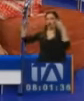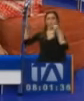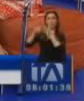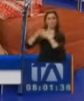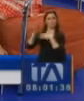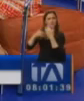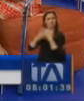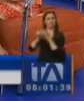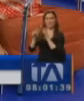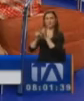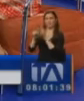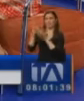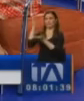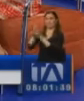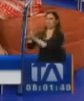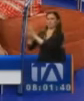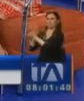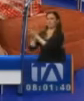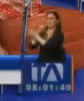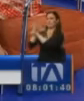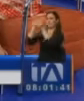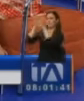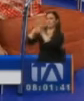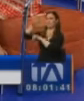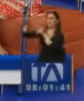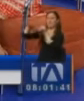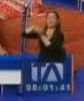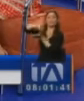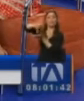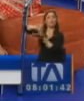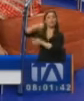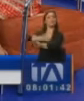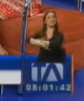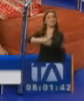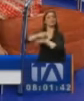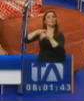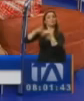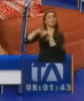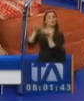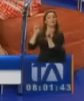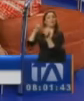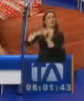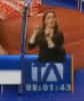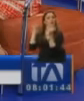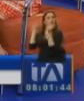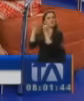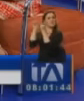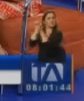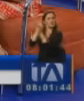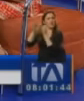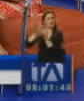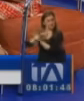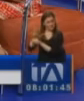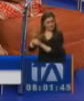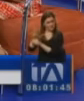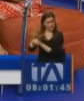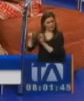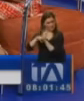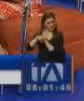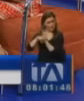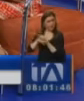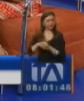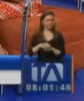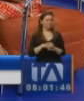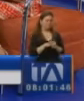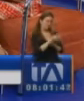tendencia a eliminar para liberar el paisaje de eso en las grandes ciudades. ¿Atravesar un Quito Cable afectaría o no afectaría? En realidad, no